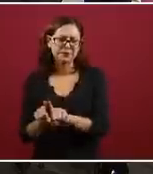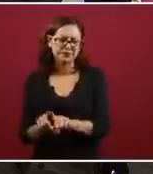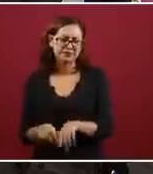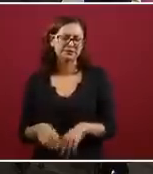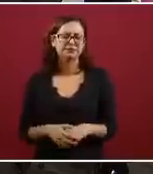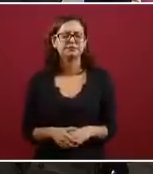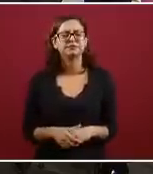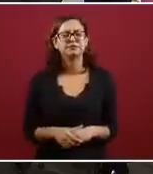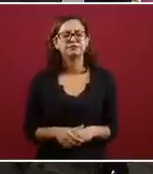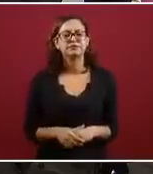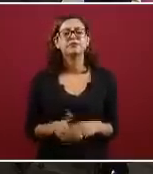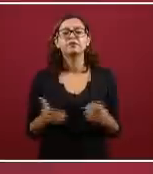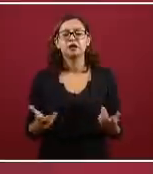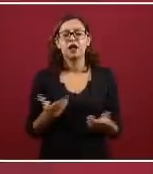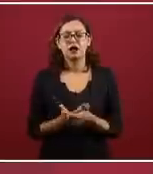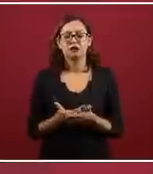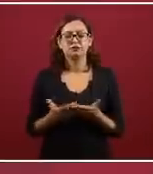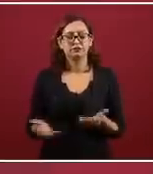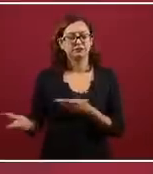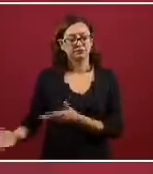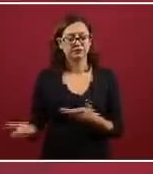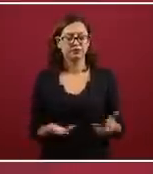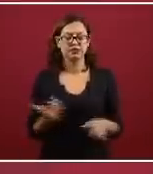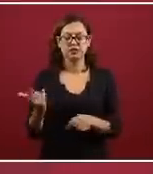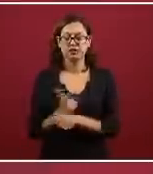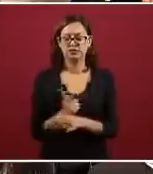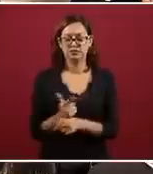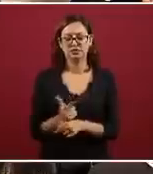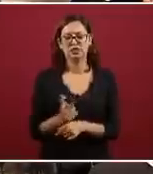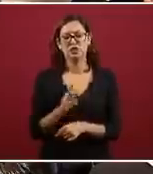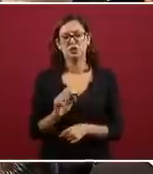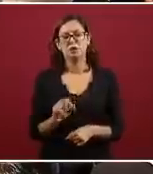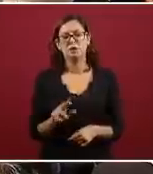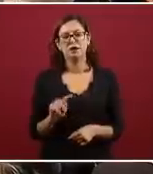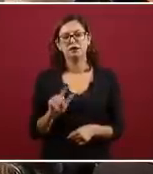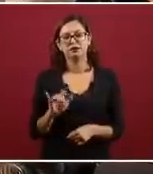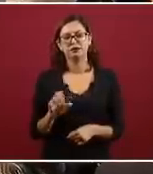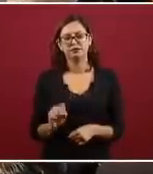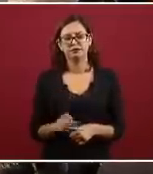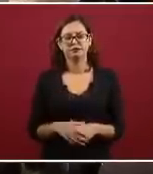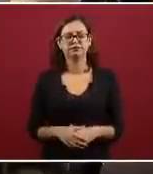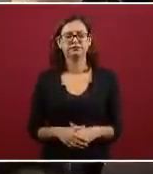Entonces, vamos a escuchar al licenciado Bartlett.